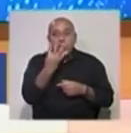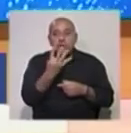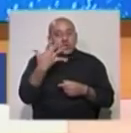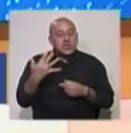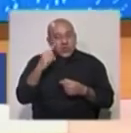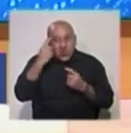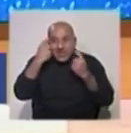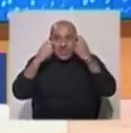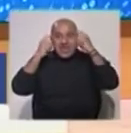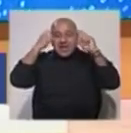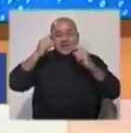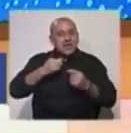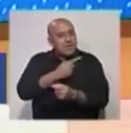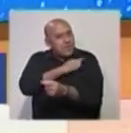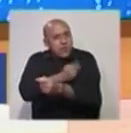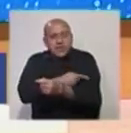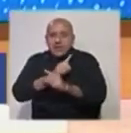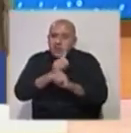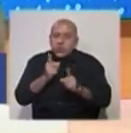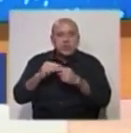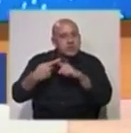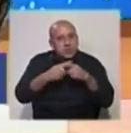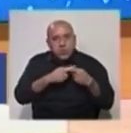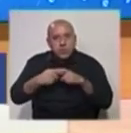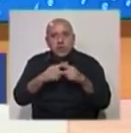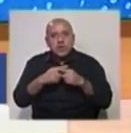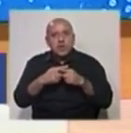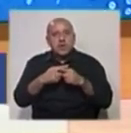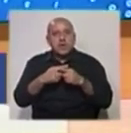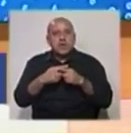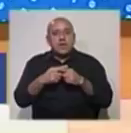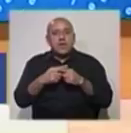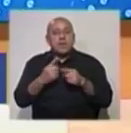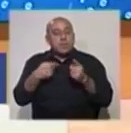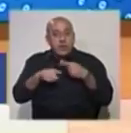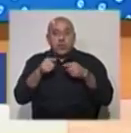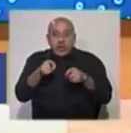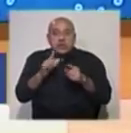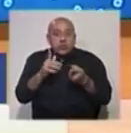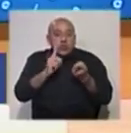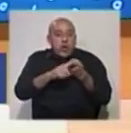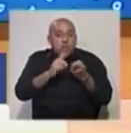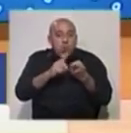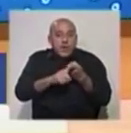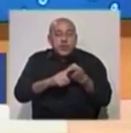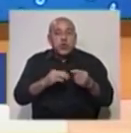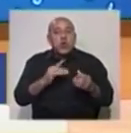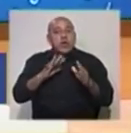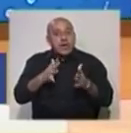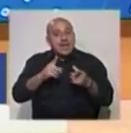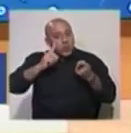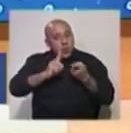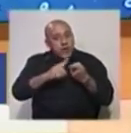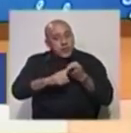fundamentales que no se discuten, que es la plataforma en donde discutimos todo. Pero es nuestro acuerdo democrático, el pacto para